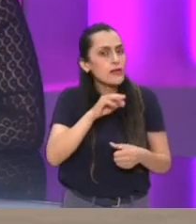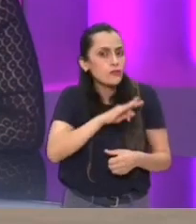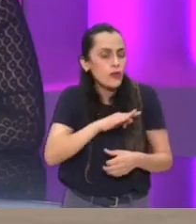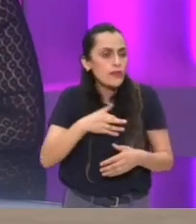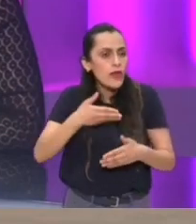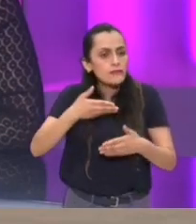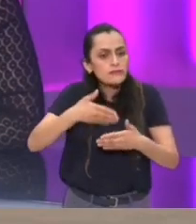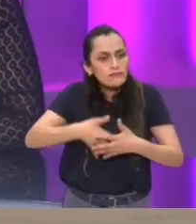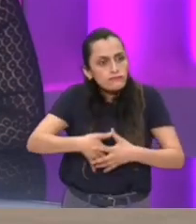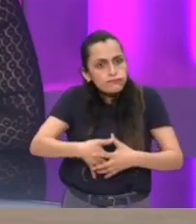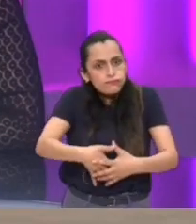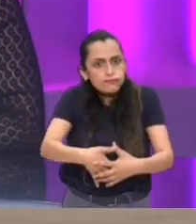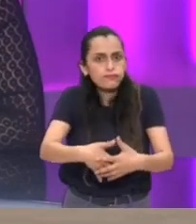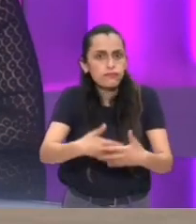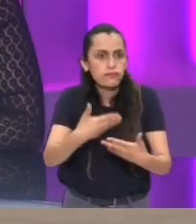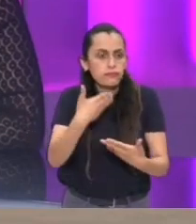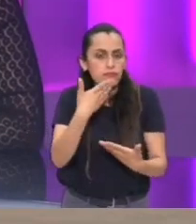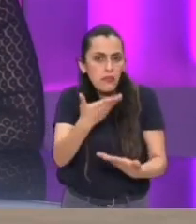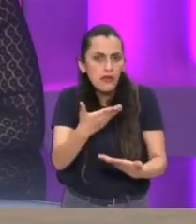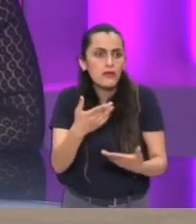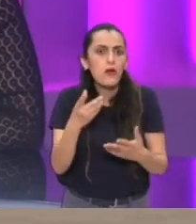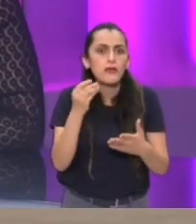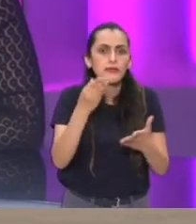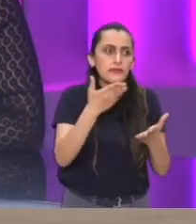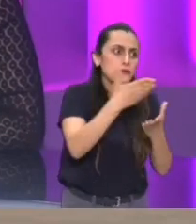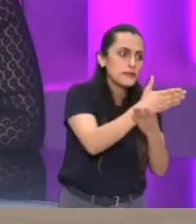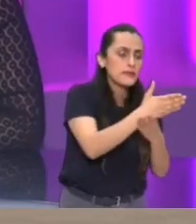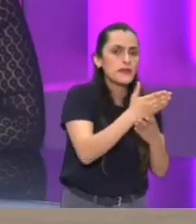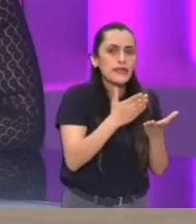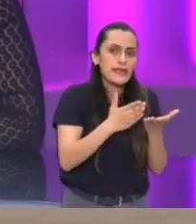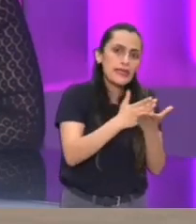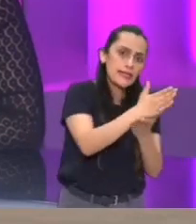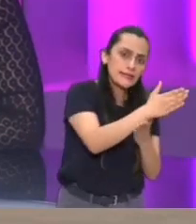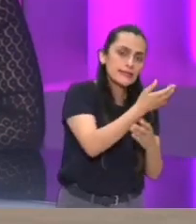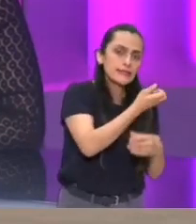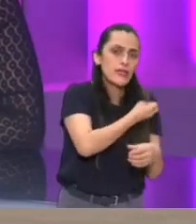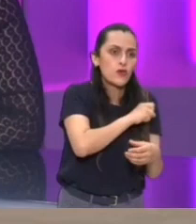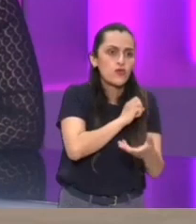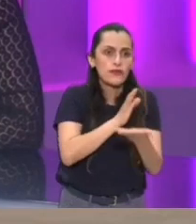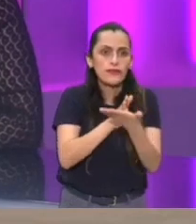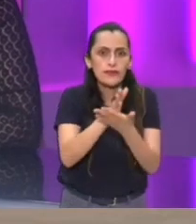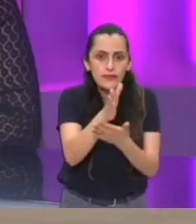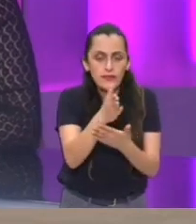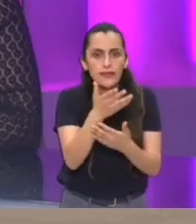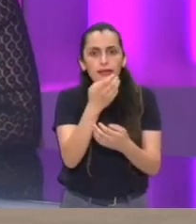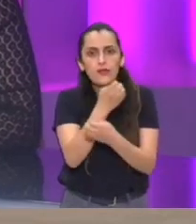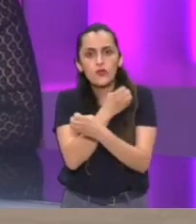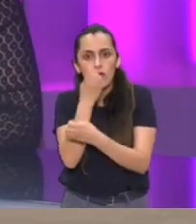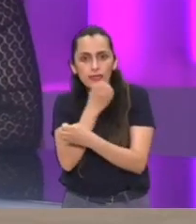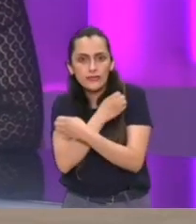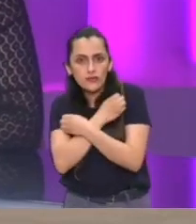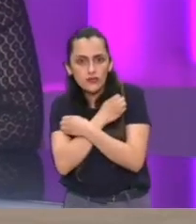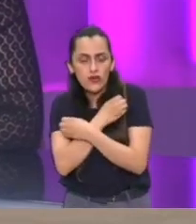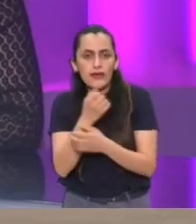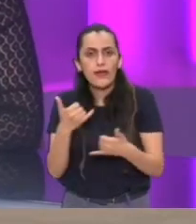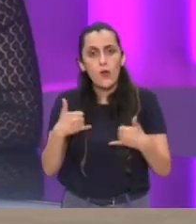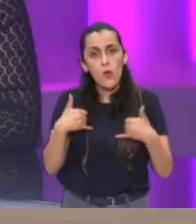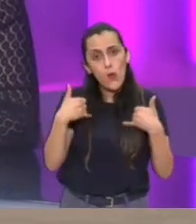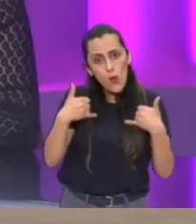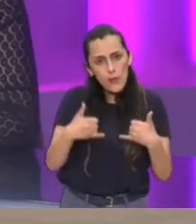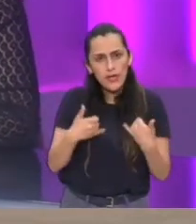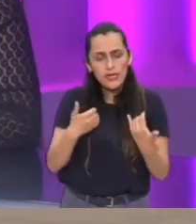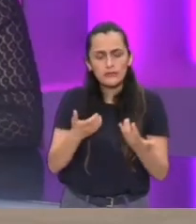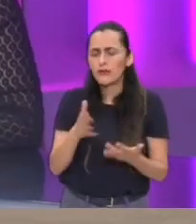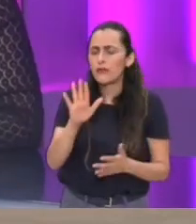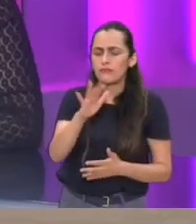el acceso a los servicios de salud y de educación con la inclusión de mujeres jóvenes embarazadas. ¿No es mejor prevenir el embarazo